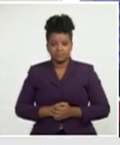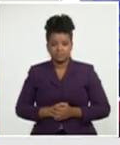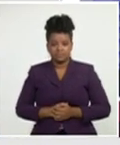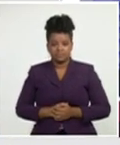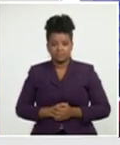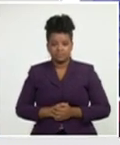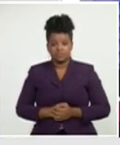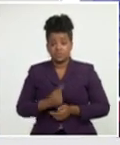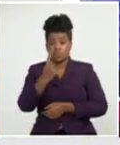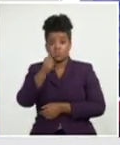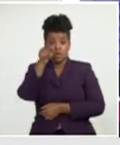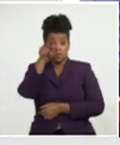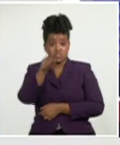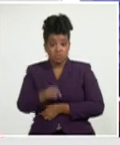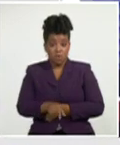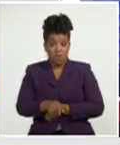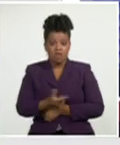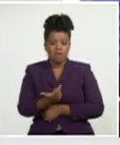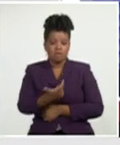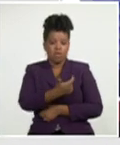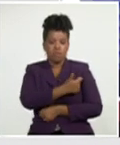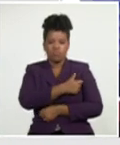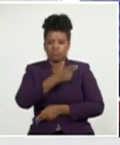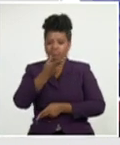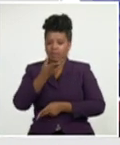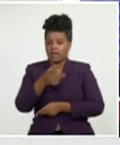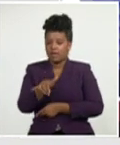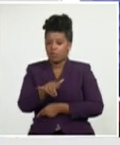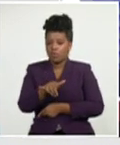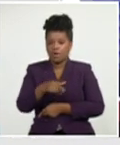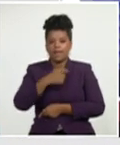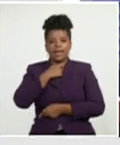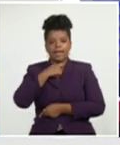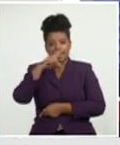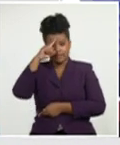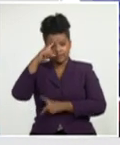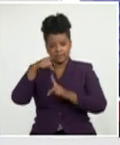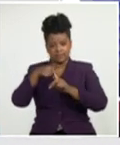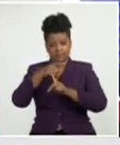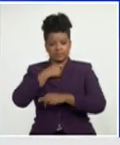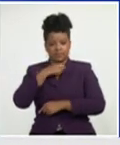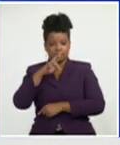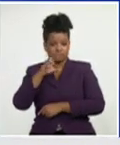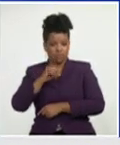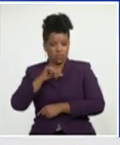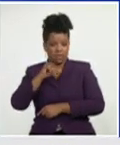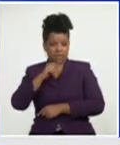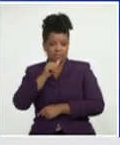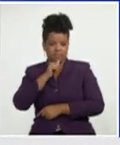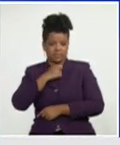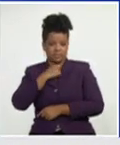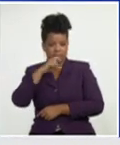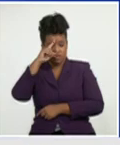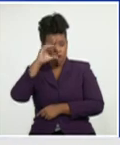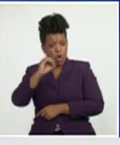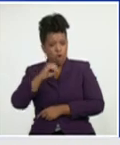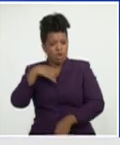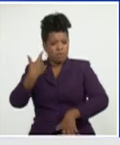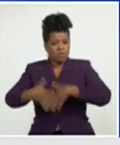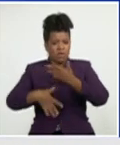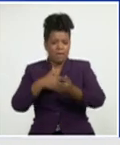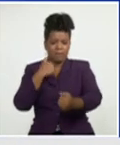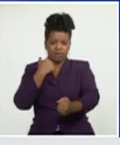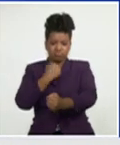consume esteroide, o la persona que padece de enfermedades trombolíticas, ¿puede vacunarse? A